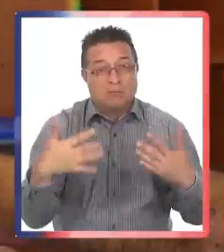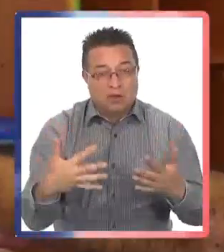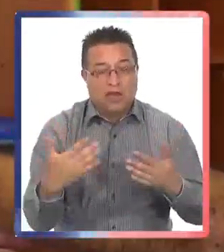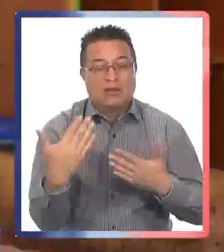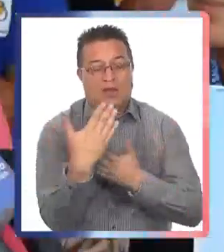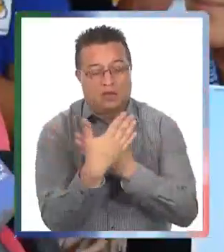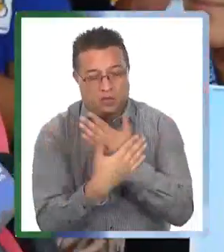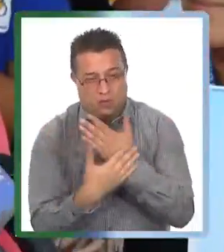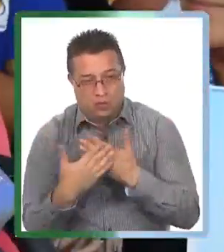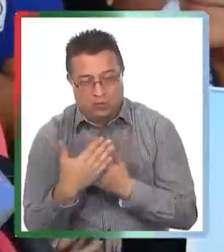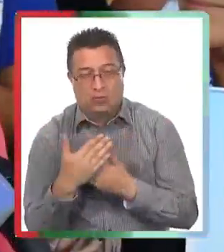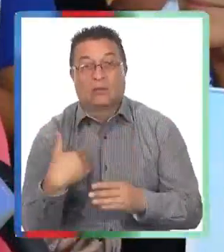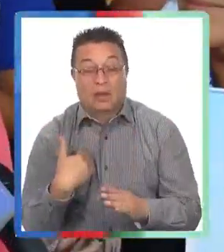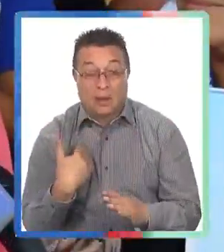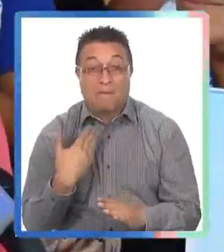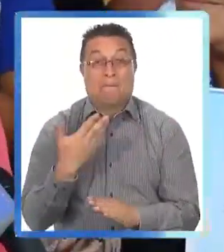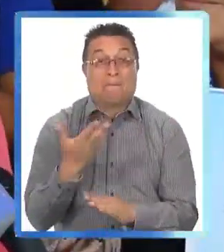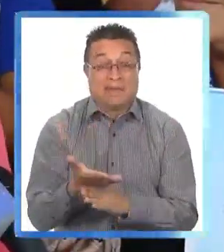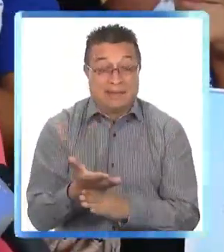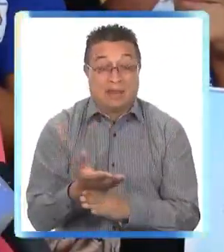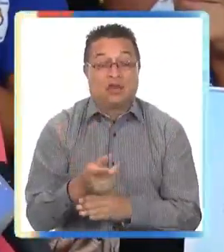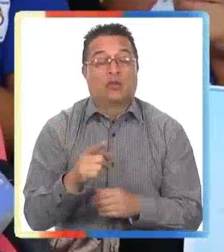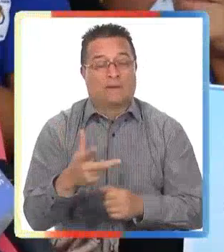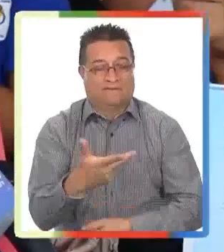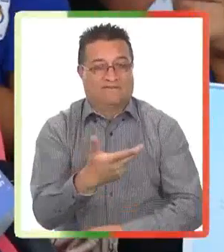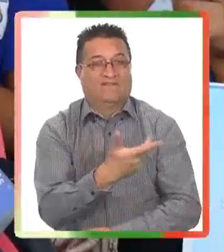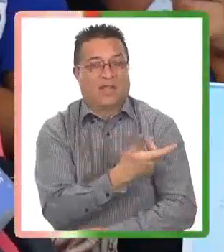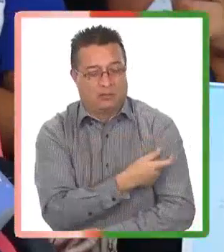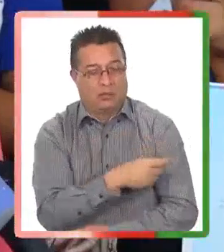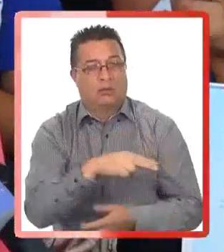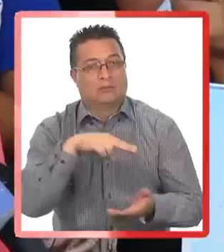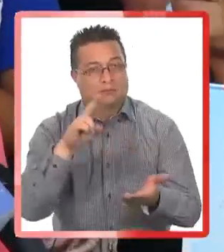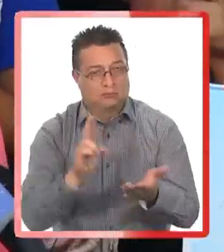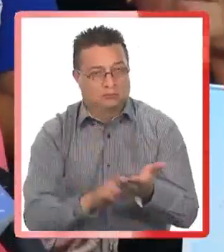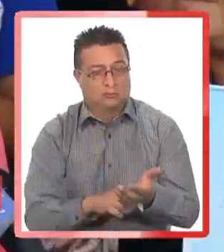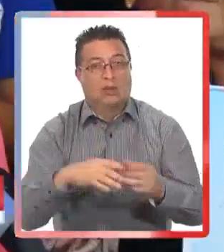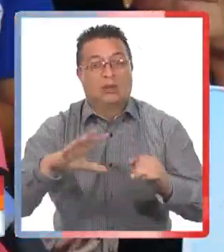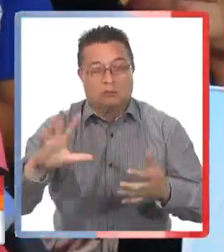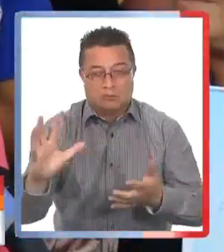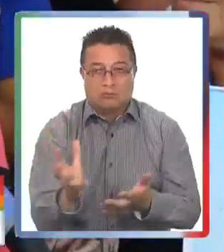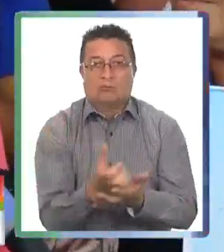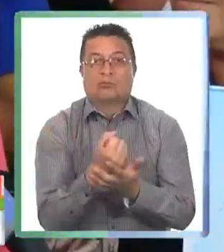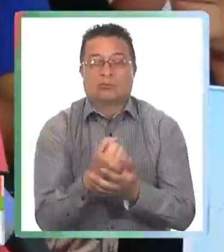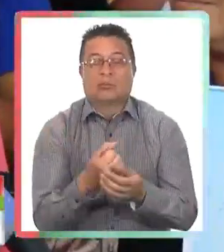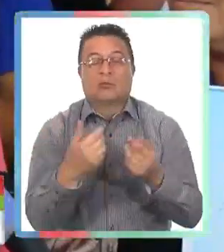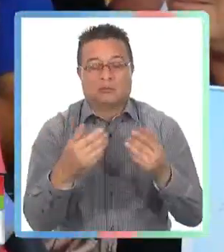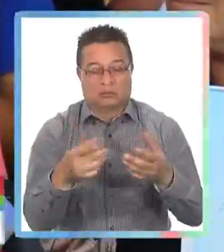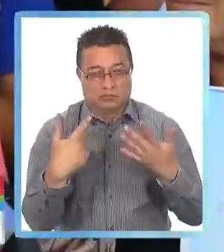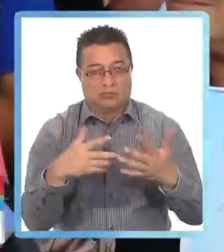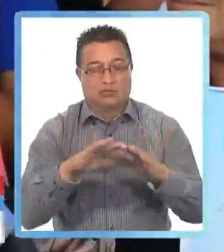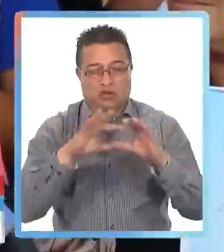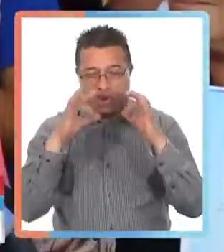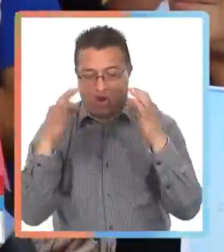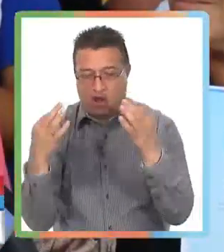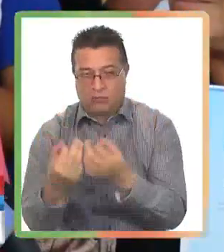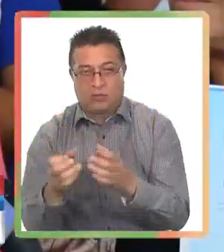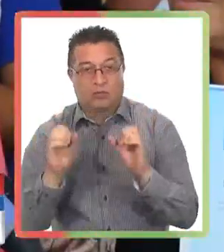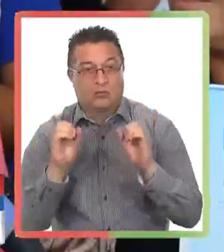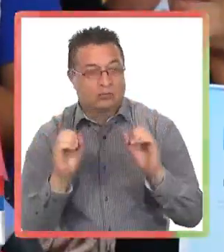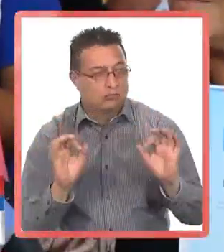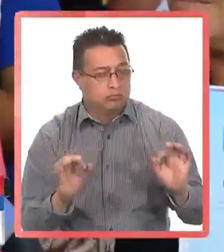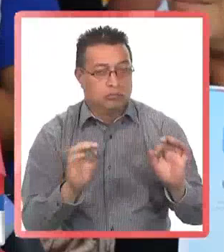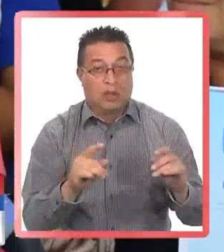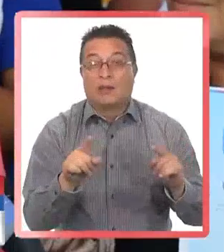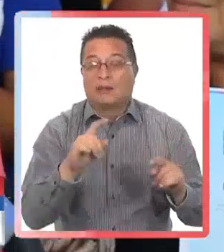sigamos cuidándonos. Estamos pidiendo que se vacunen efectivamente para lograr una formación integral.